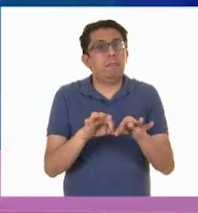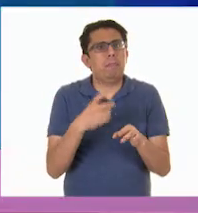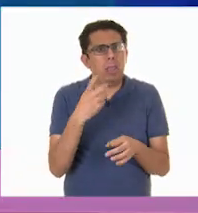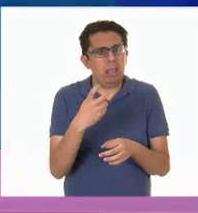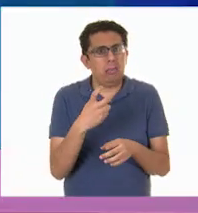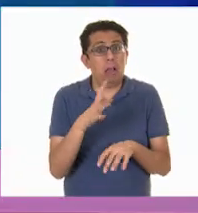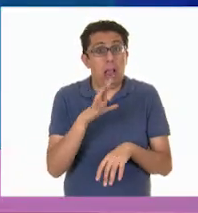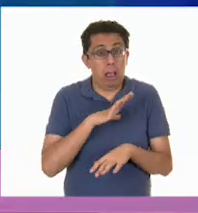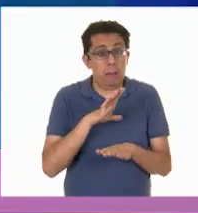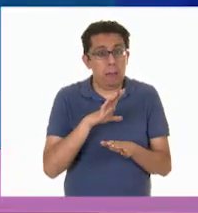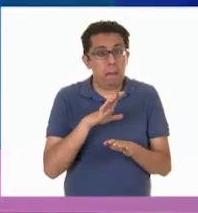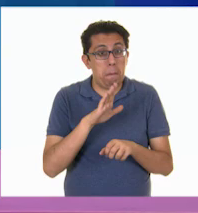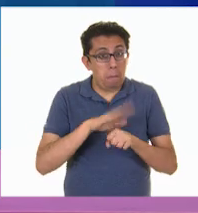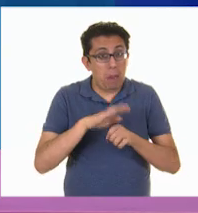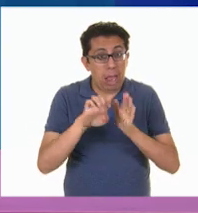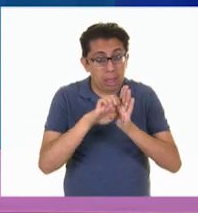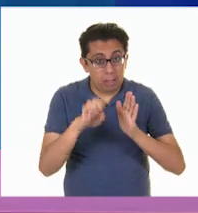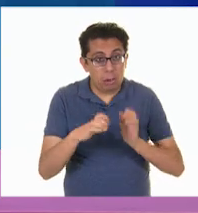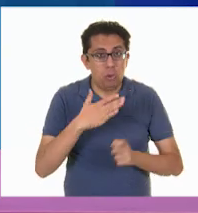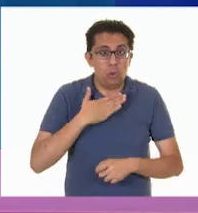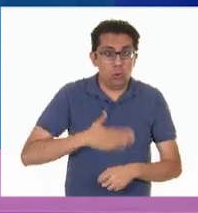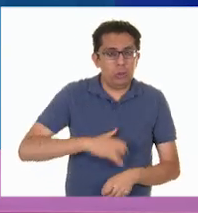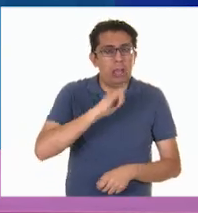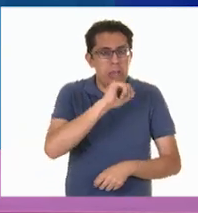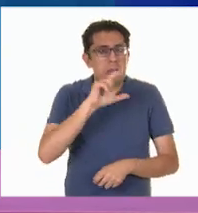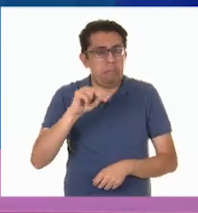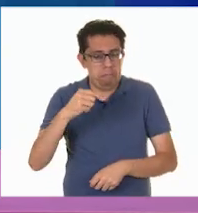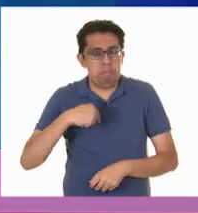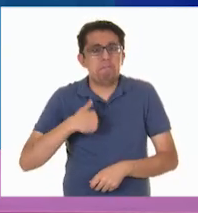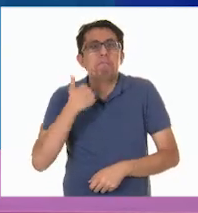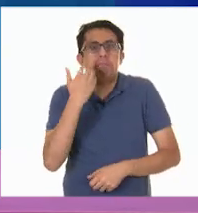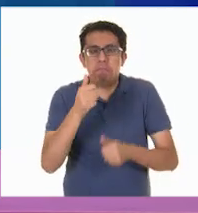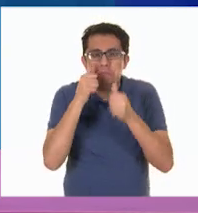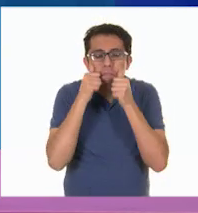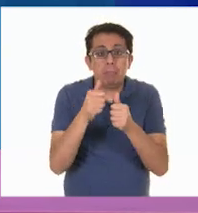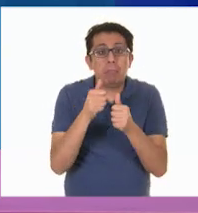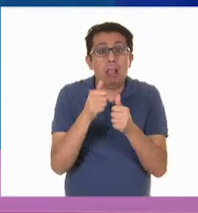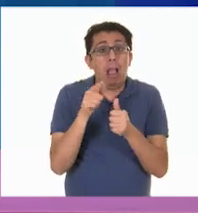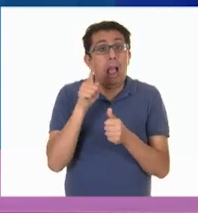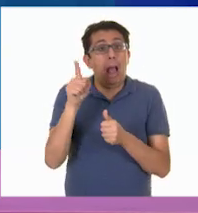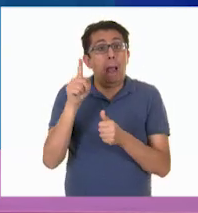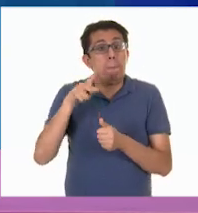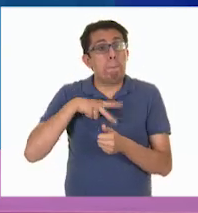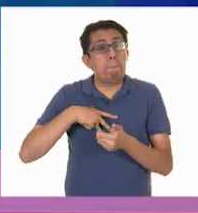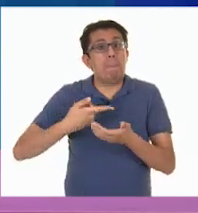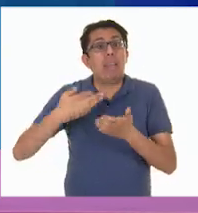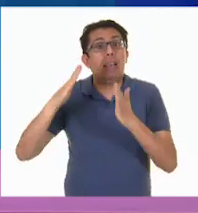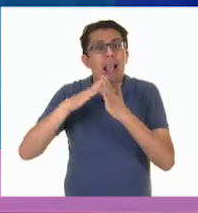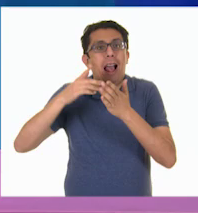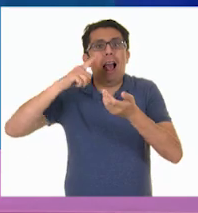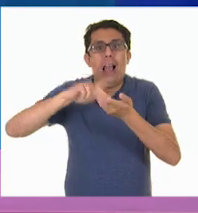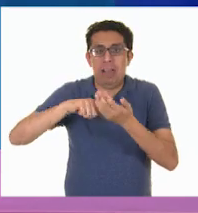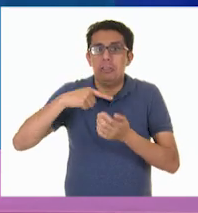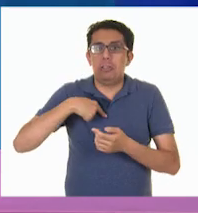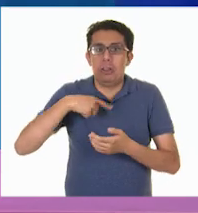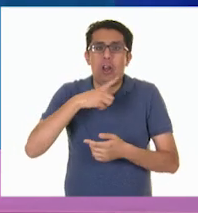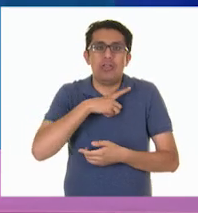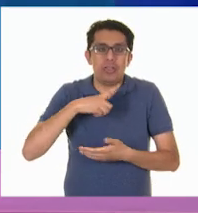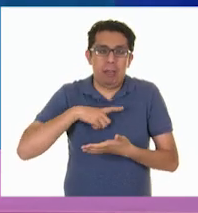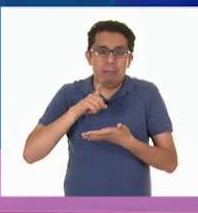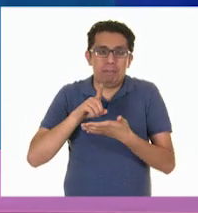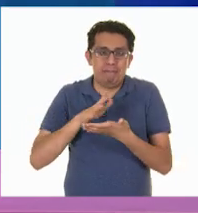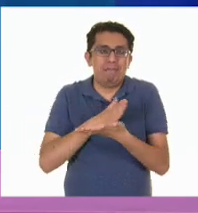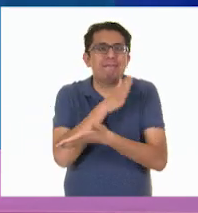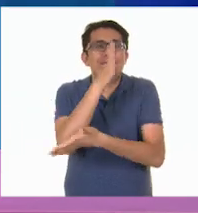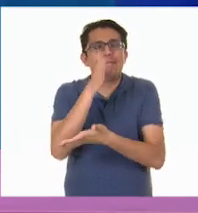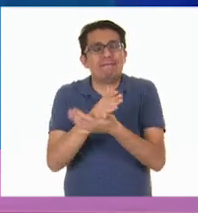justicia e injusticia que necesitan mi atención. Parece que en mi casa hay un caso que debo solucionar. Así que muchas gracias